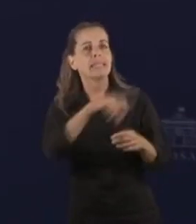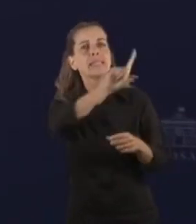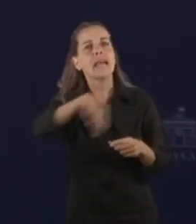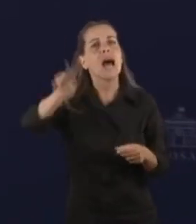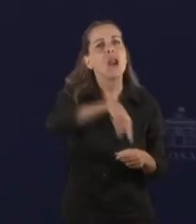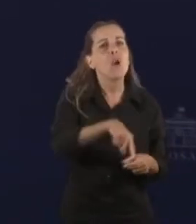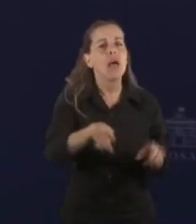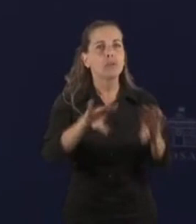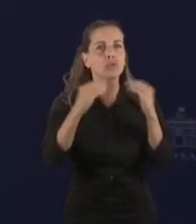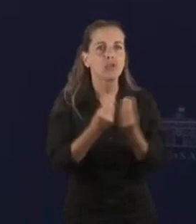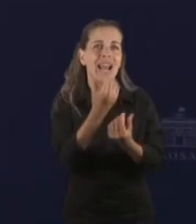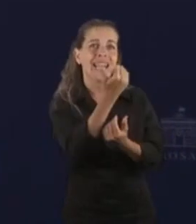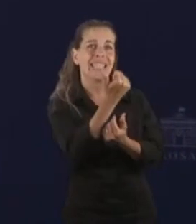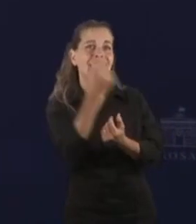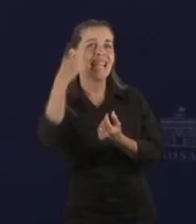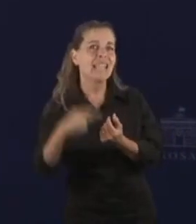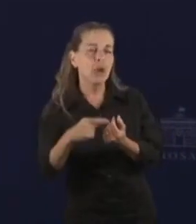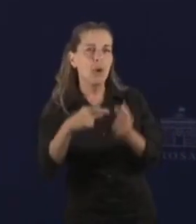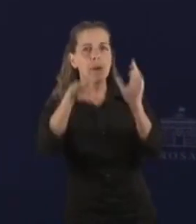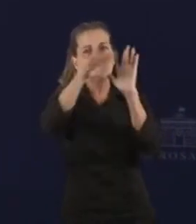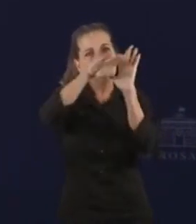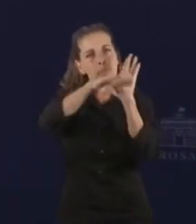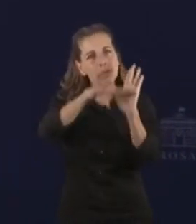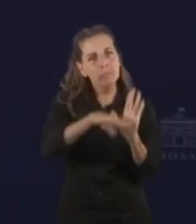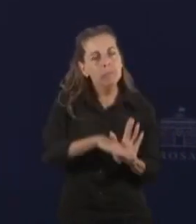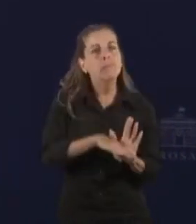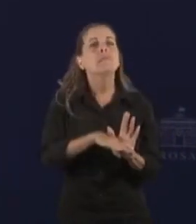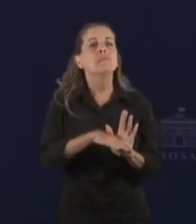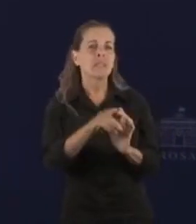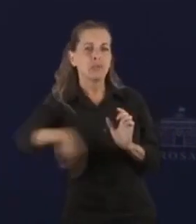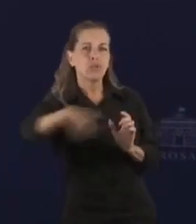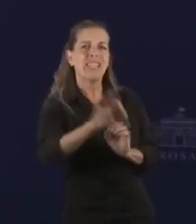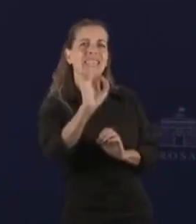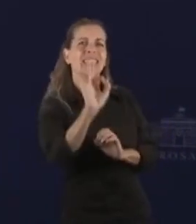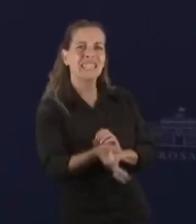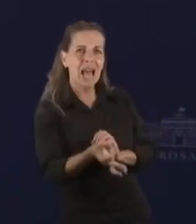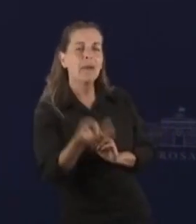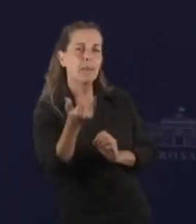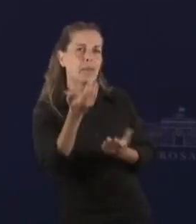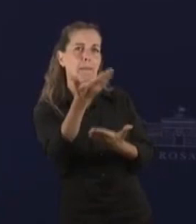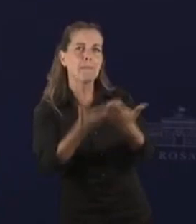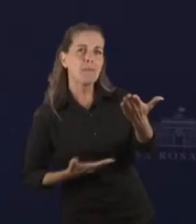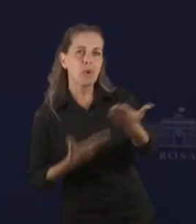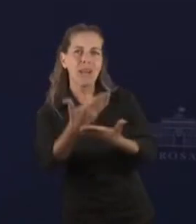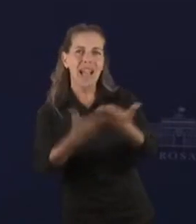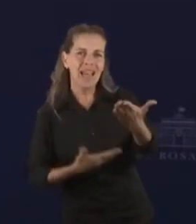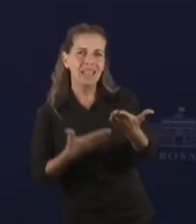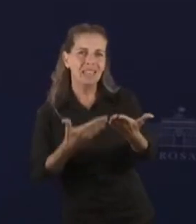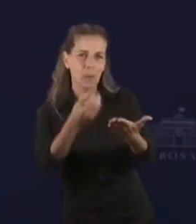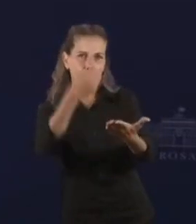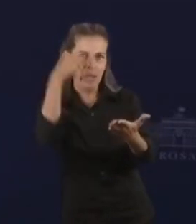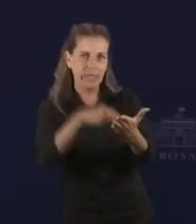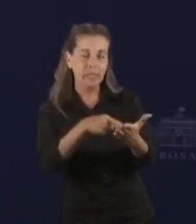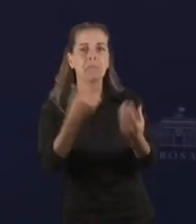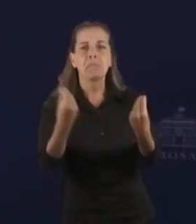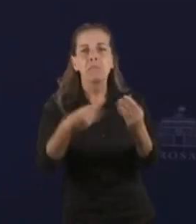derogado 69 regulaciones que por supuesto ustedes ya lo saben porque están publicadas eh estas